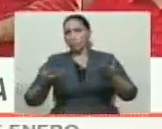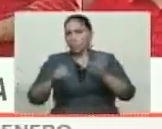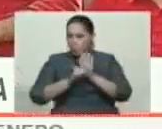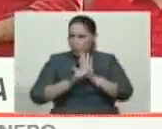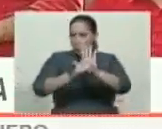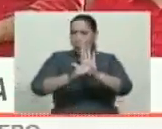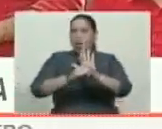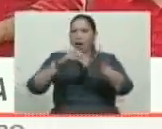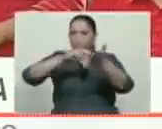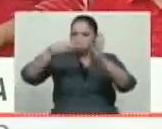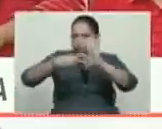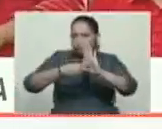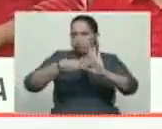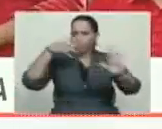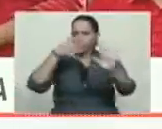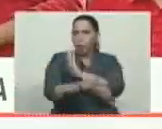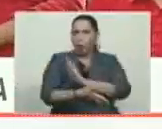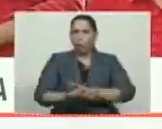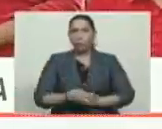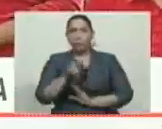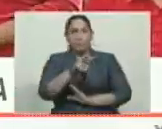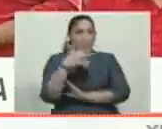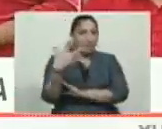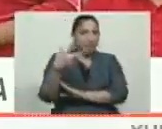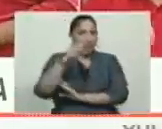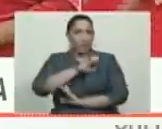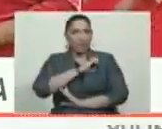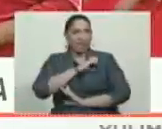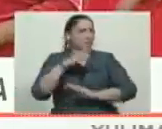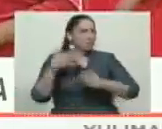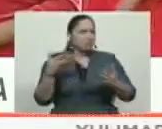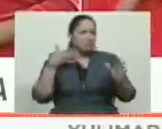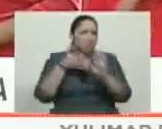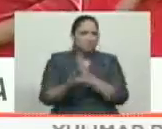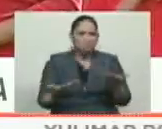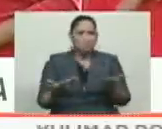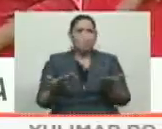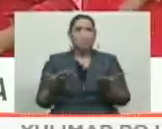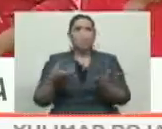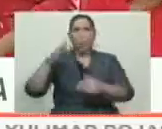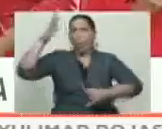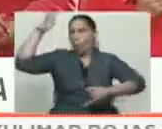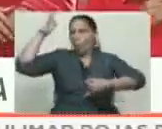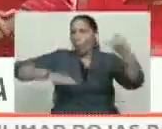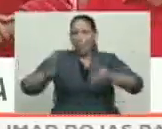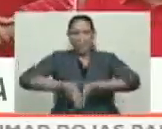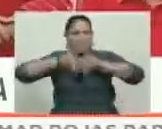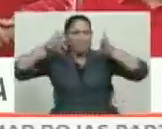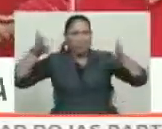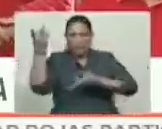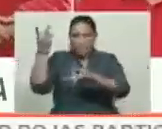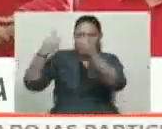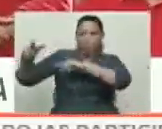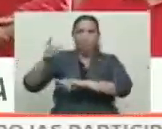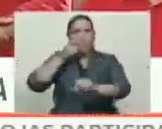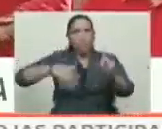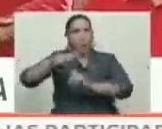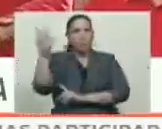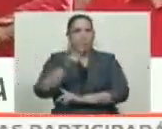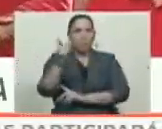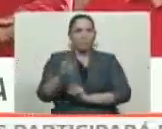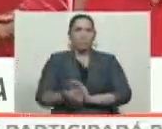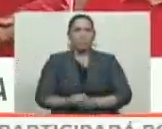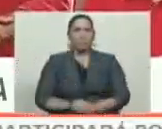le corresponde. El 23 de enero fue cometida la última de las grandes traiciones al pueblo de